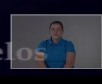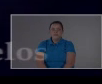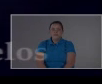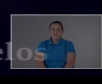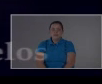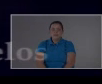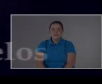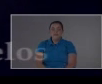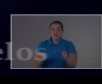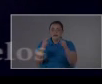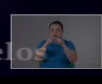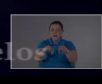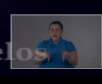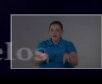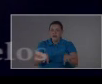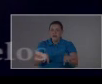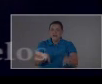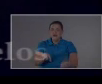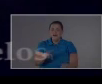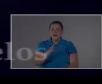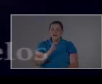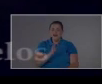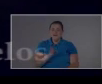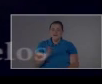pierde una, ¿a alguien se le ha perdido su mascota?